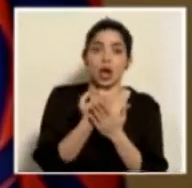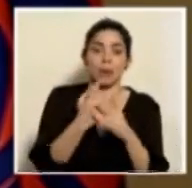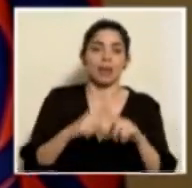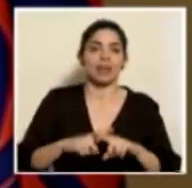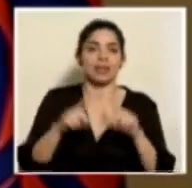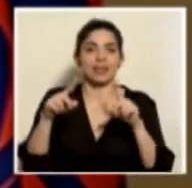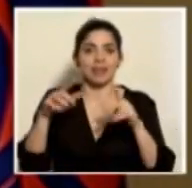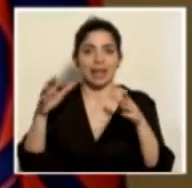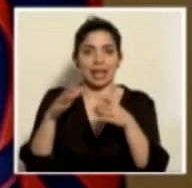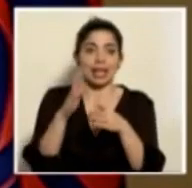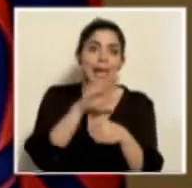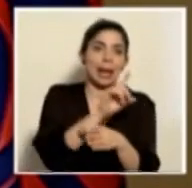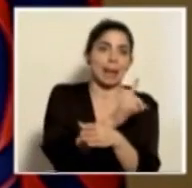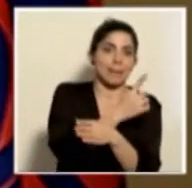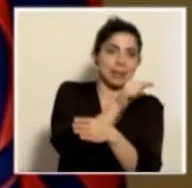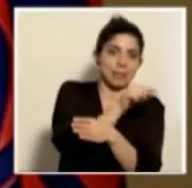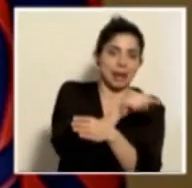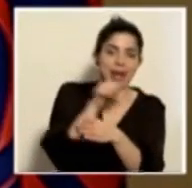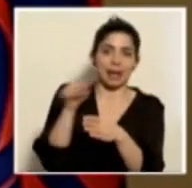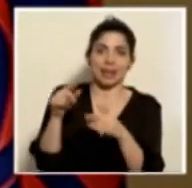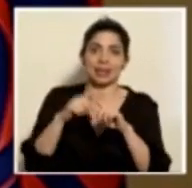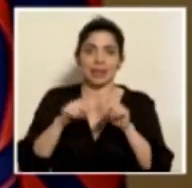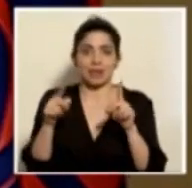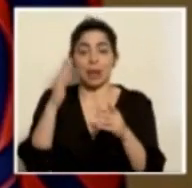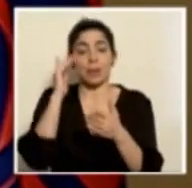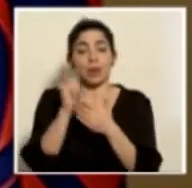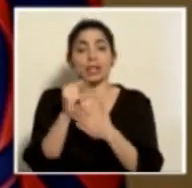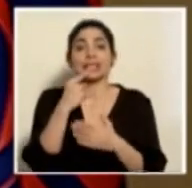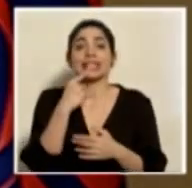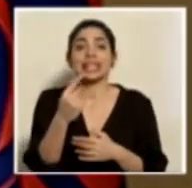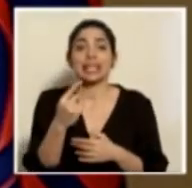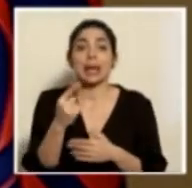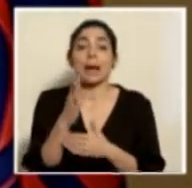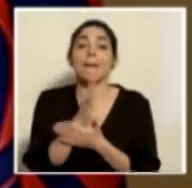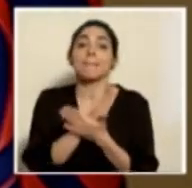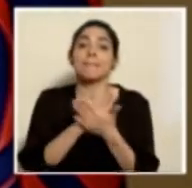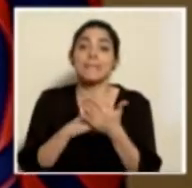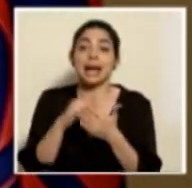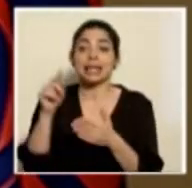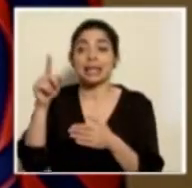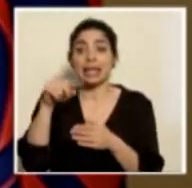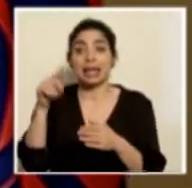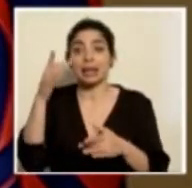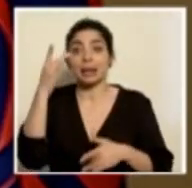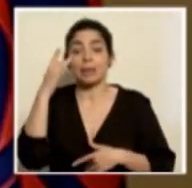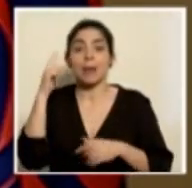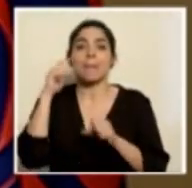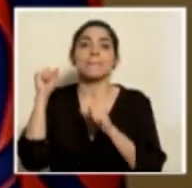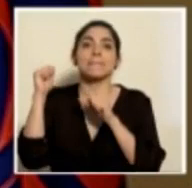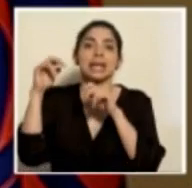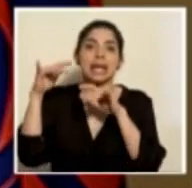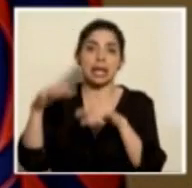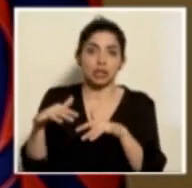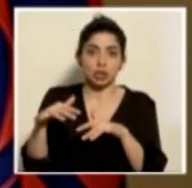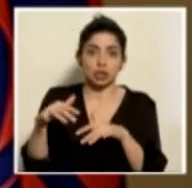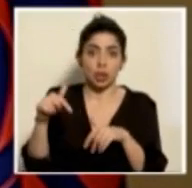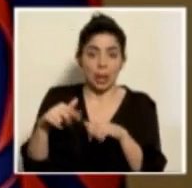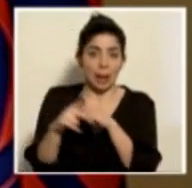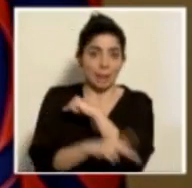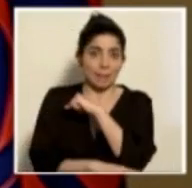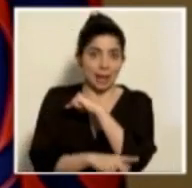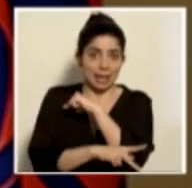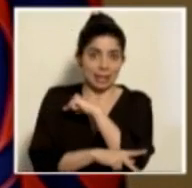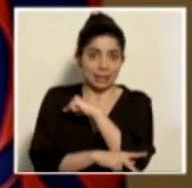distinto a esa primera ola. Y por eso es que mencionamos que parte de eso ha sido la migración hacia nuestro